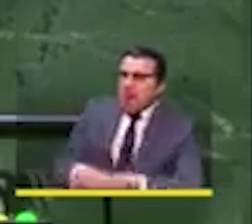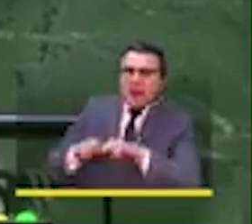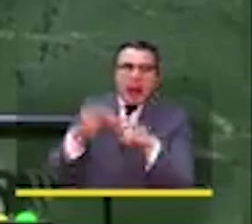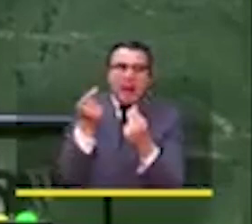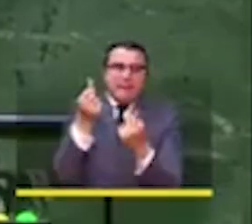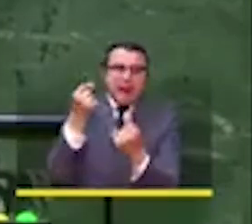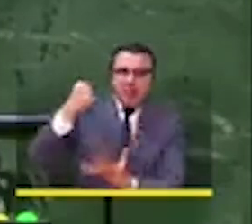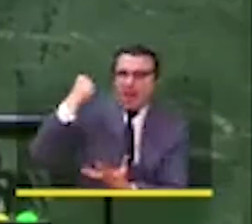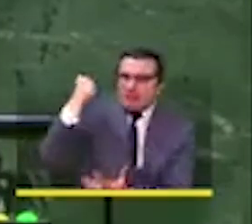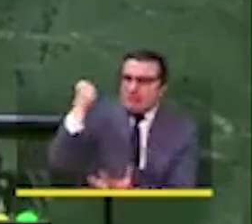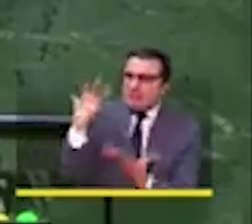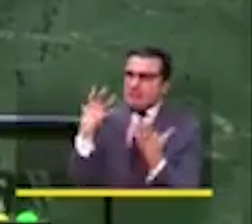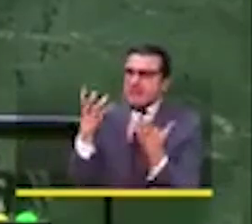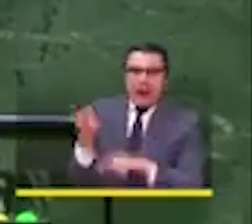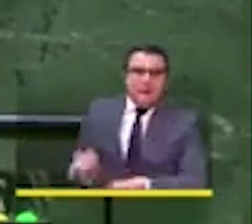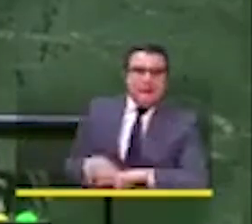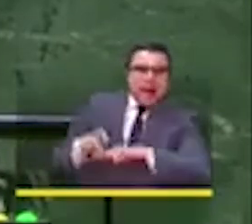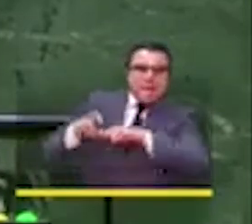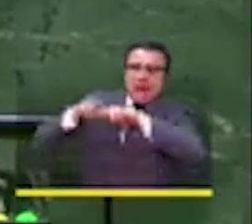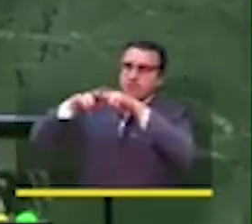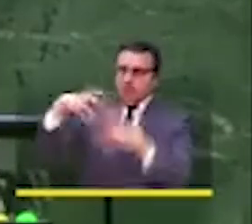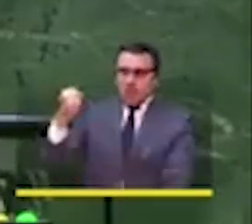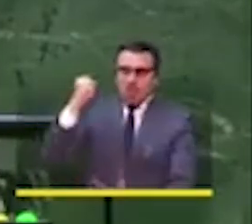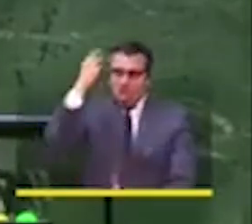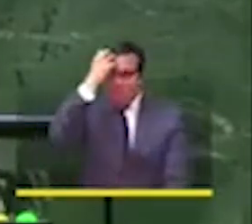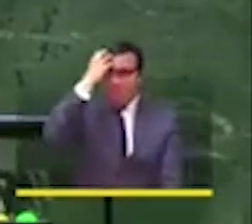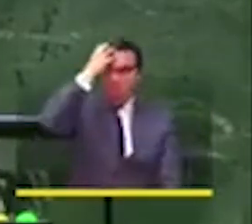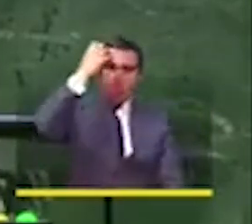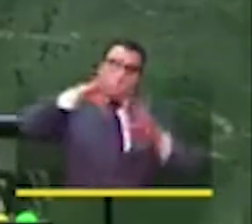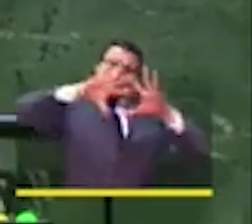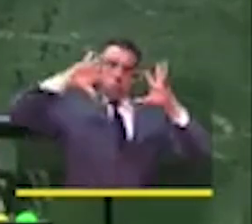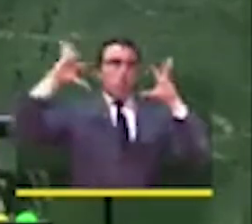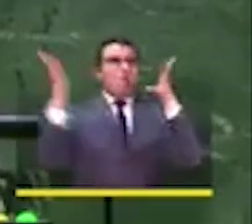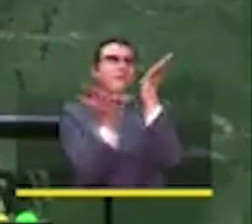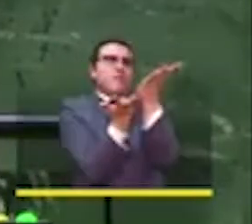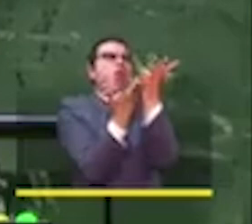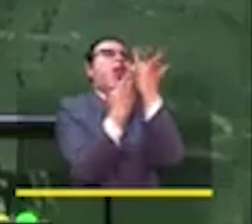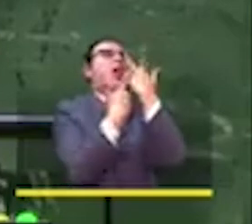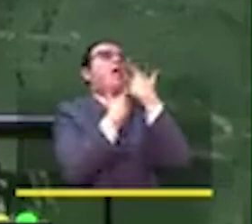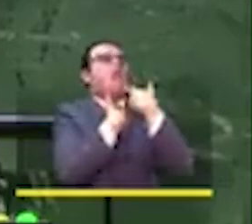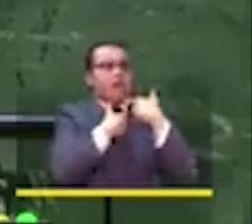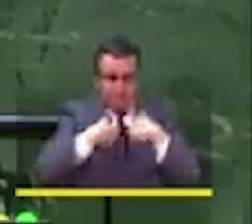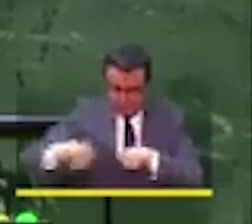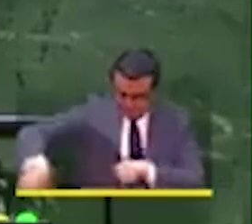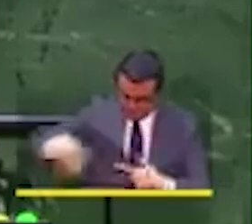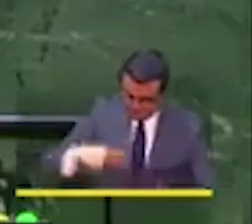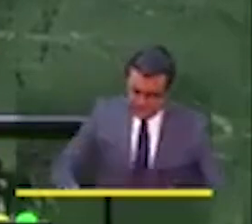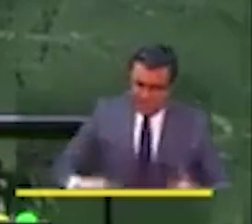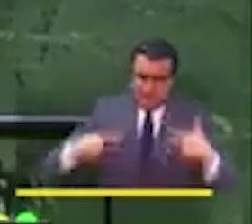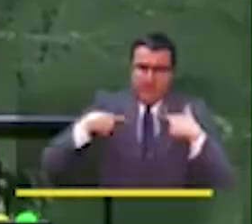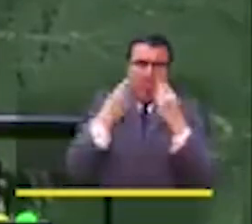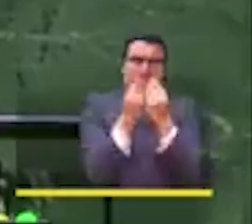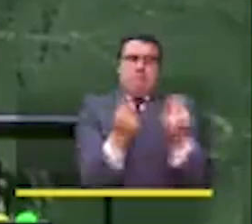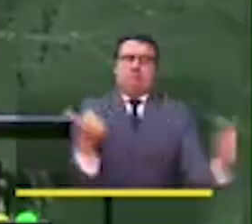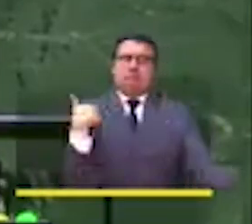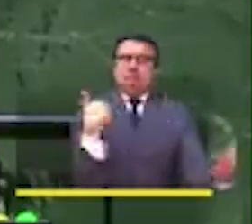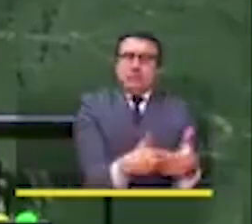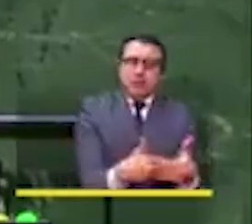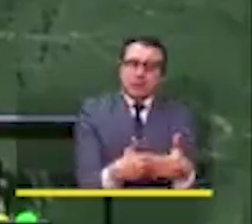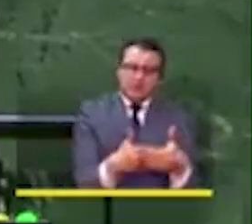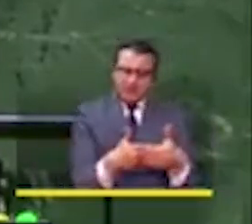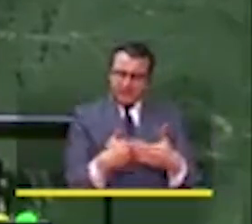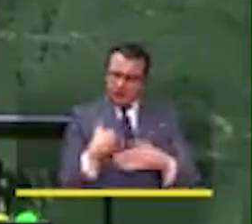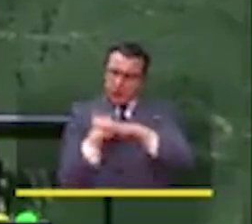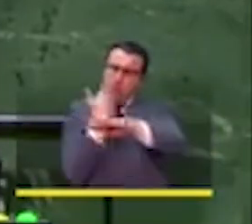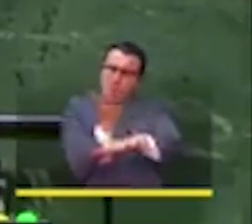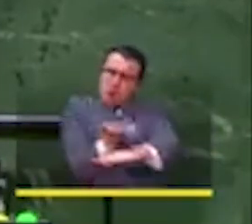la ganancia y que se ha engullido el planeta y la base misma de la existencia. Les propongo